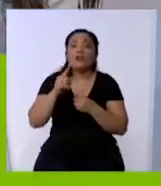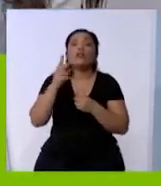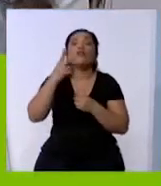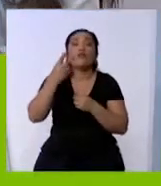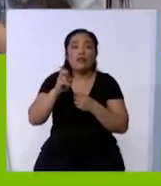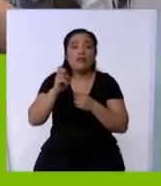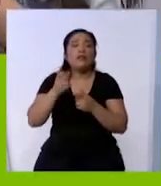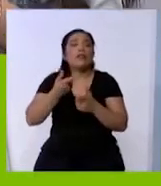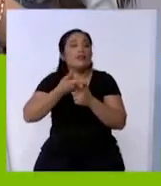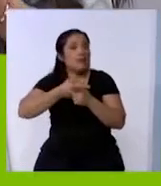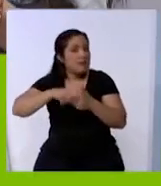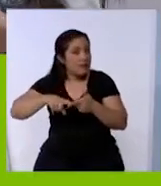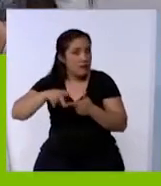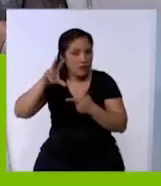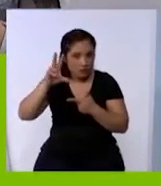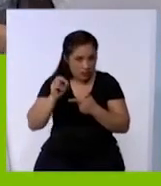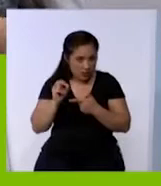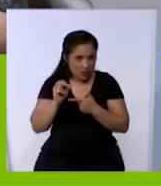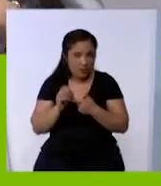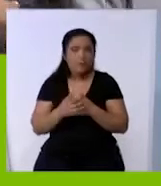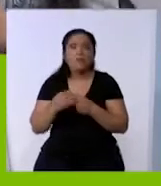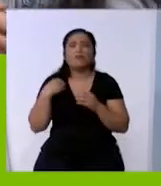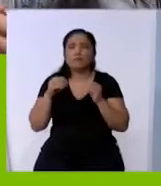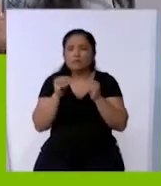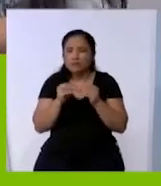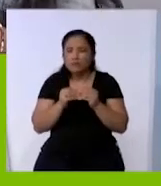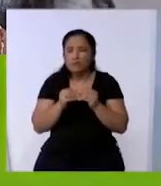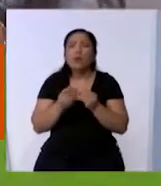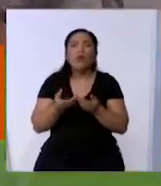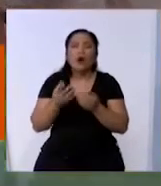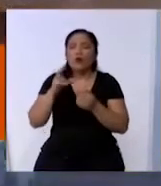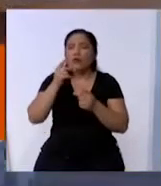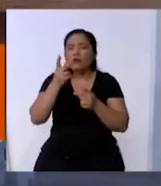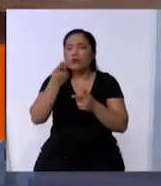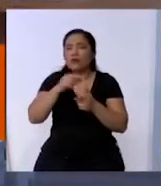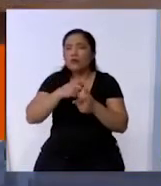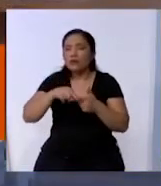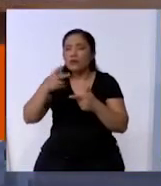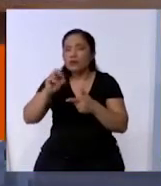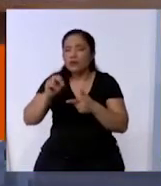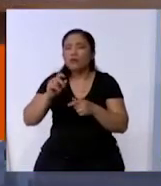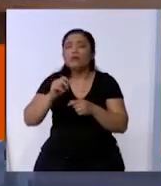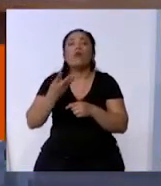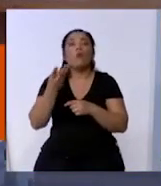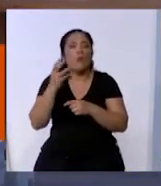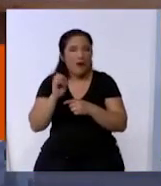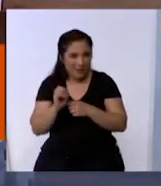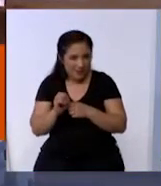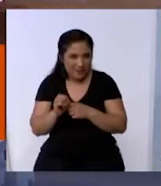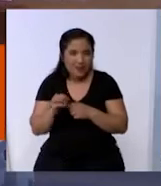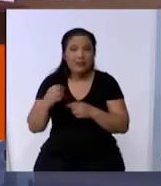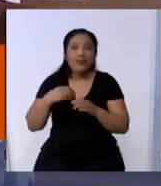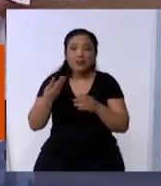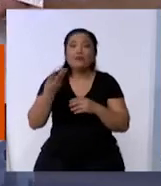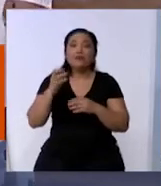30. Entonces, matemáticamente, ¿eso cuánto es? 120 dividido 30 es 40. Y lo dejo